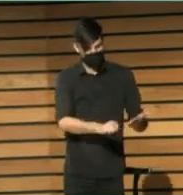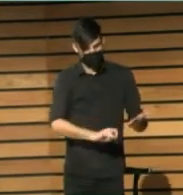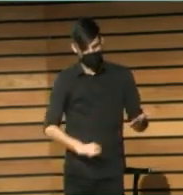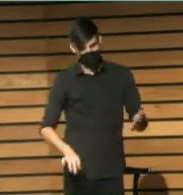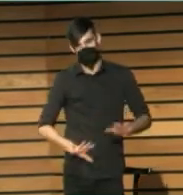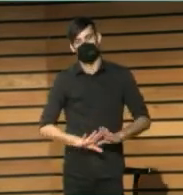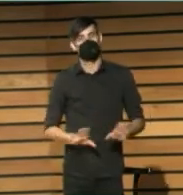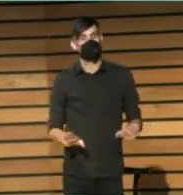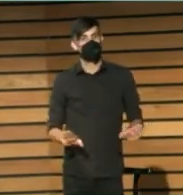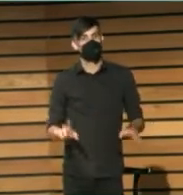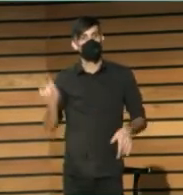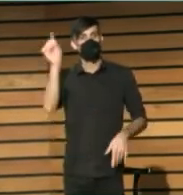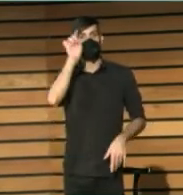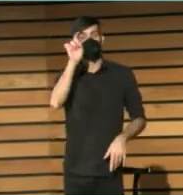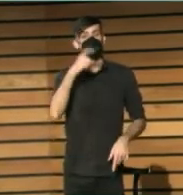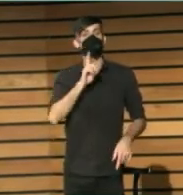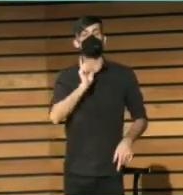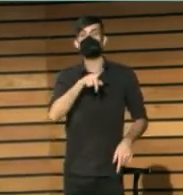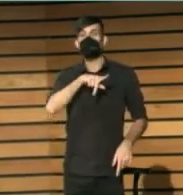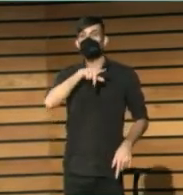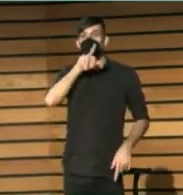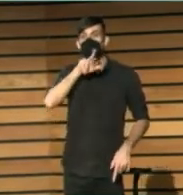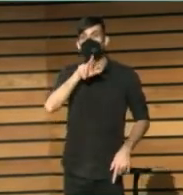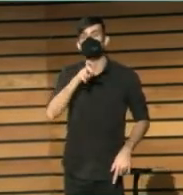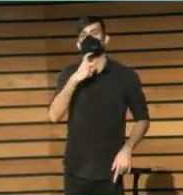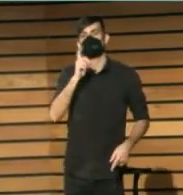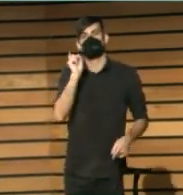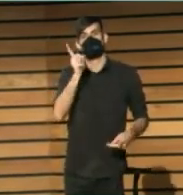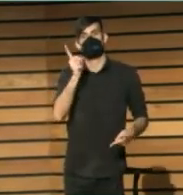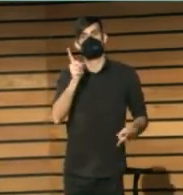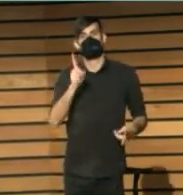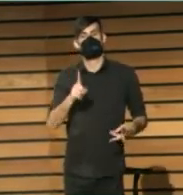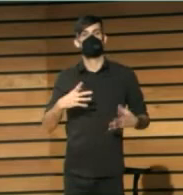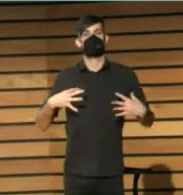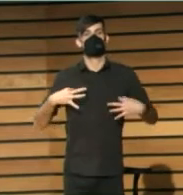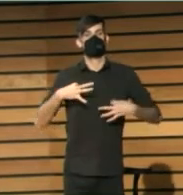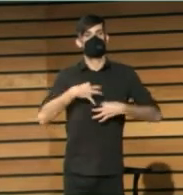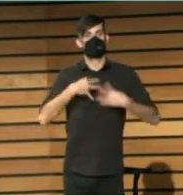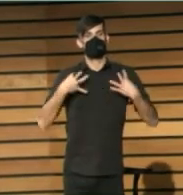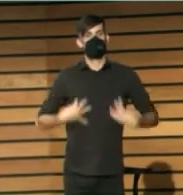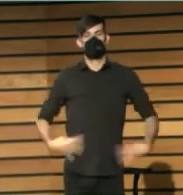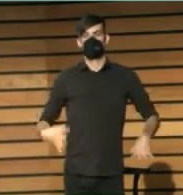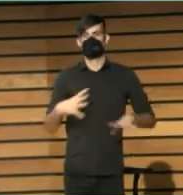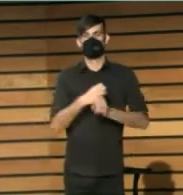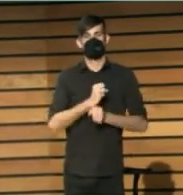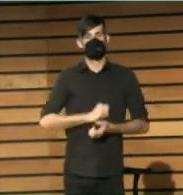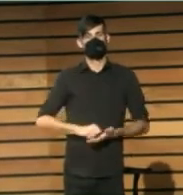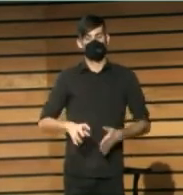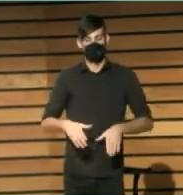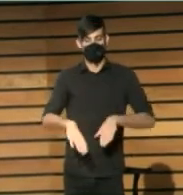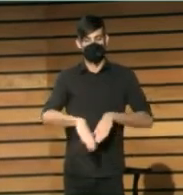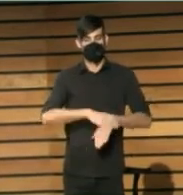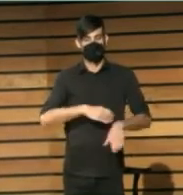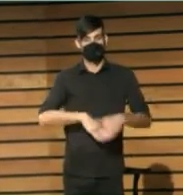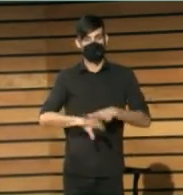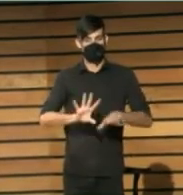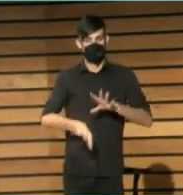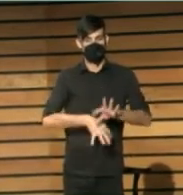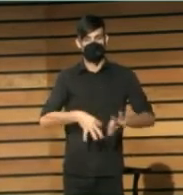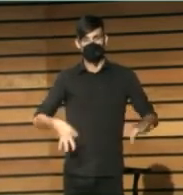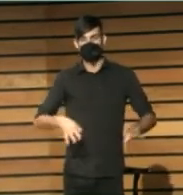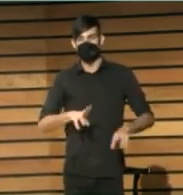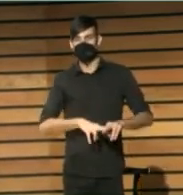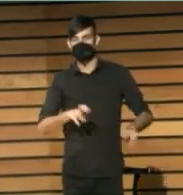hablaba solo cuando nos dictaba, y entonces caminaba con su traje de rayas oscuras, sus zapatos de cordones,